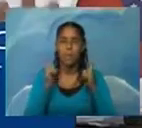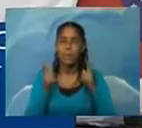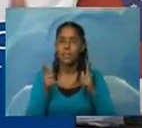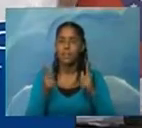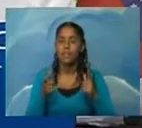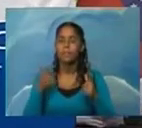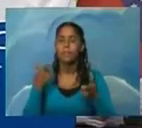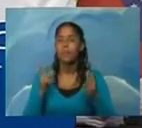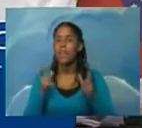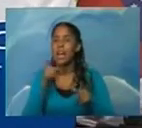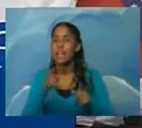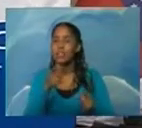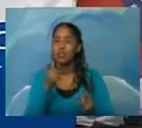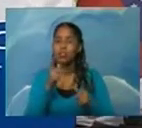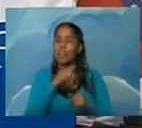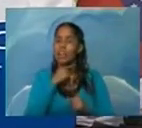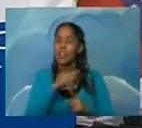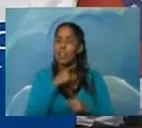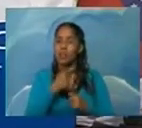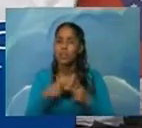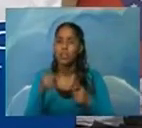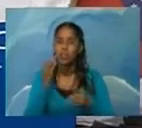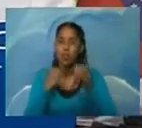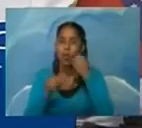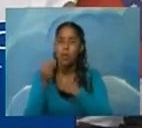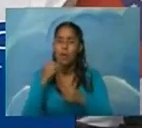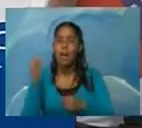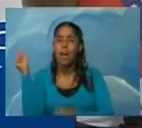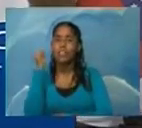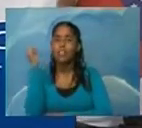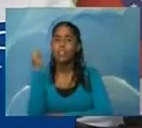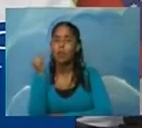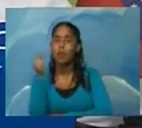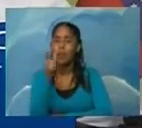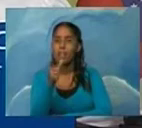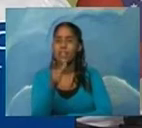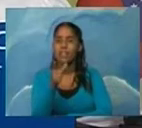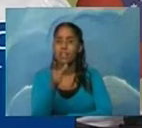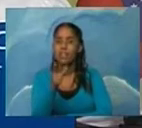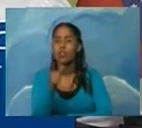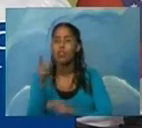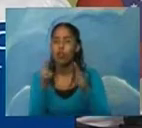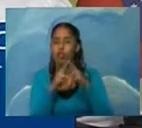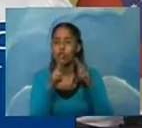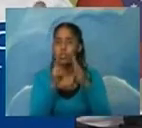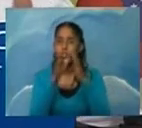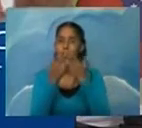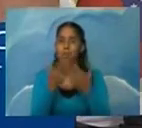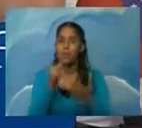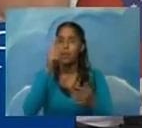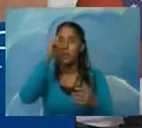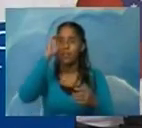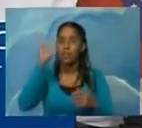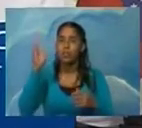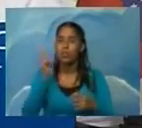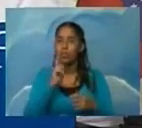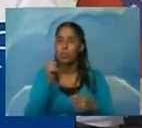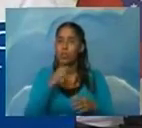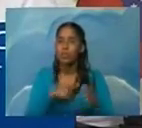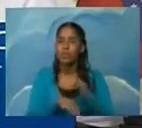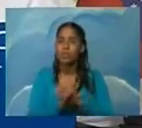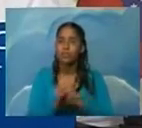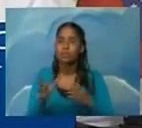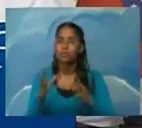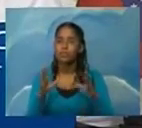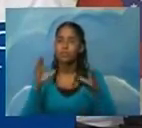le hace daño, pero usted se pone de avispado a desobedecer, conociendo la palabra del Señor. No vaya usted a pasar la